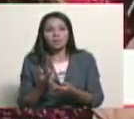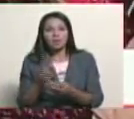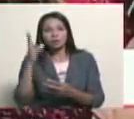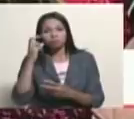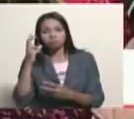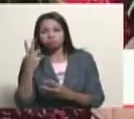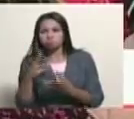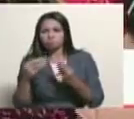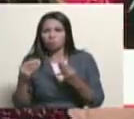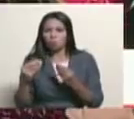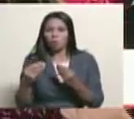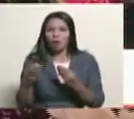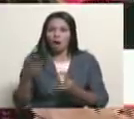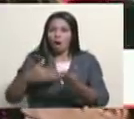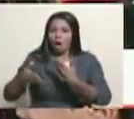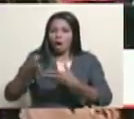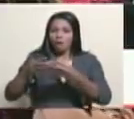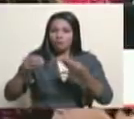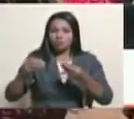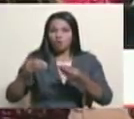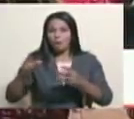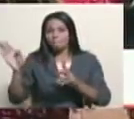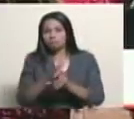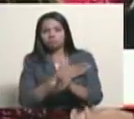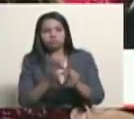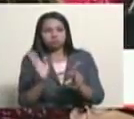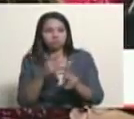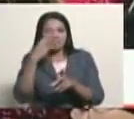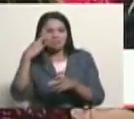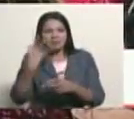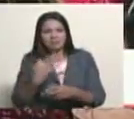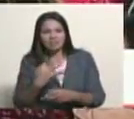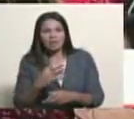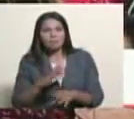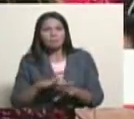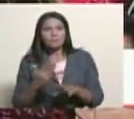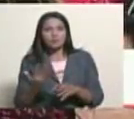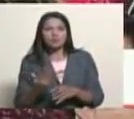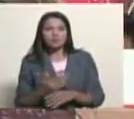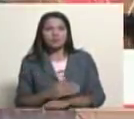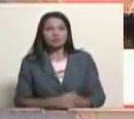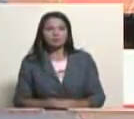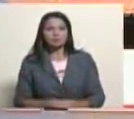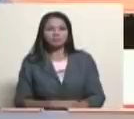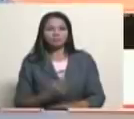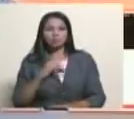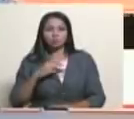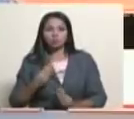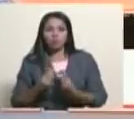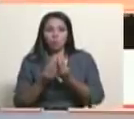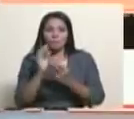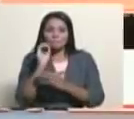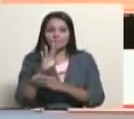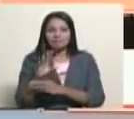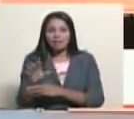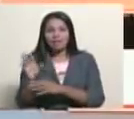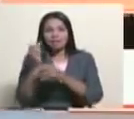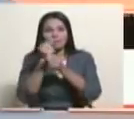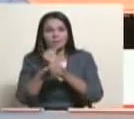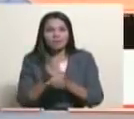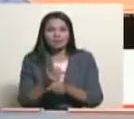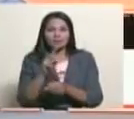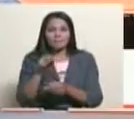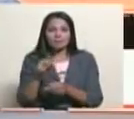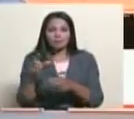escuchando, recibiendo a veces las bofetadas de la realidad y llevando un mensaje de esperanza,